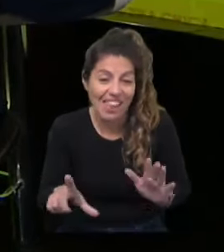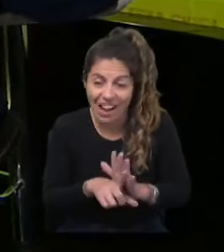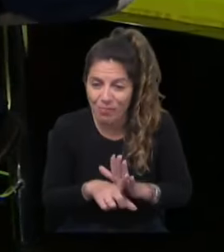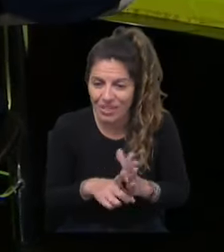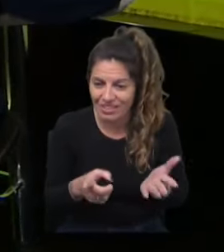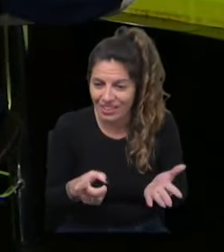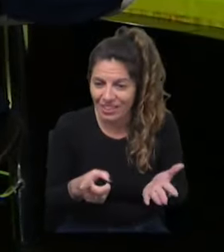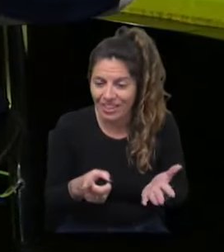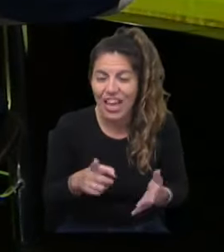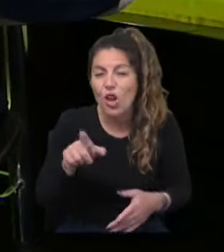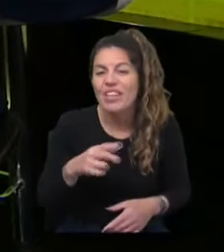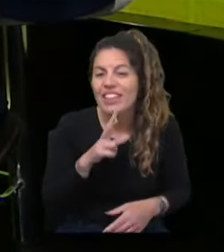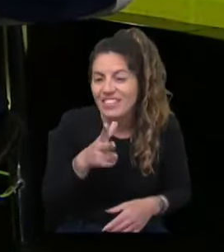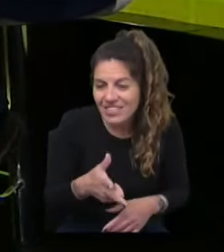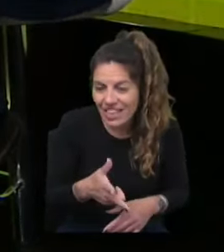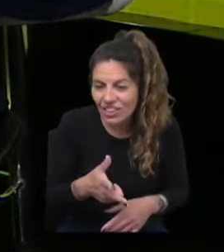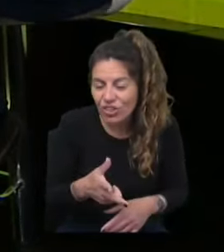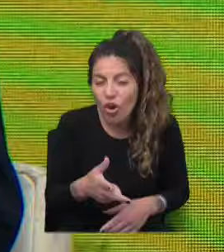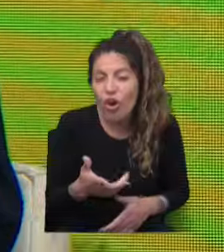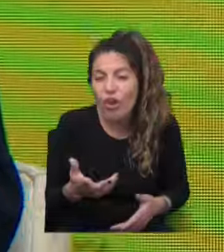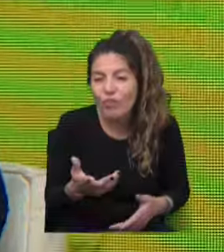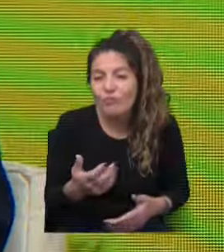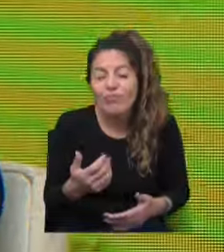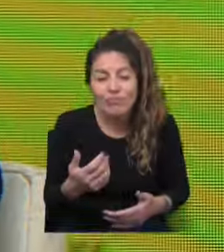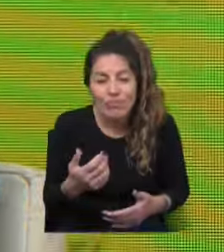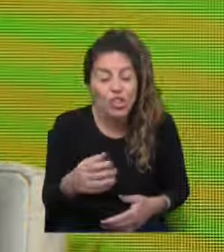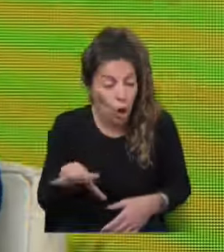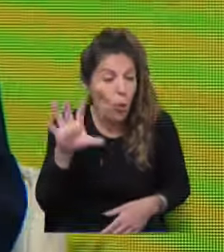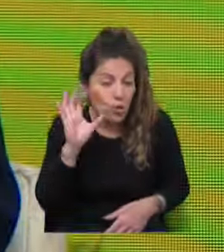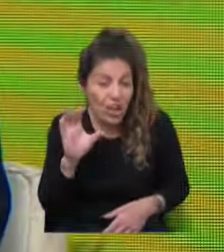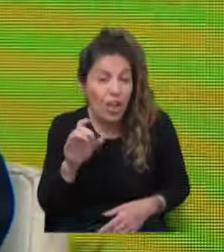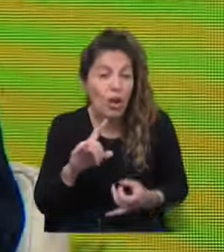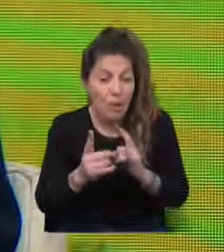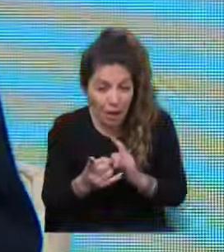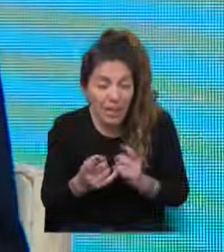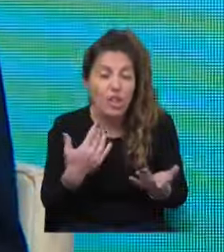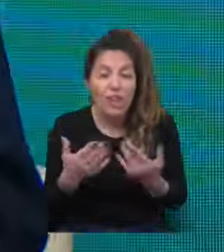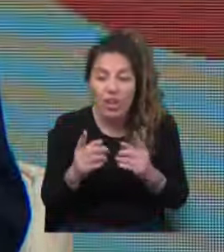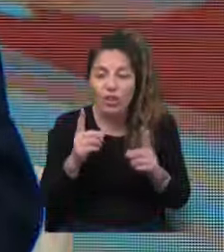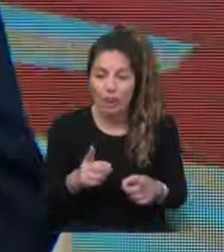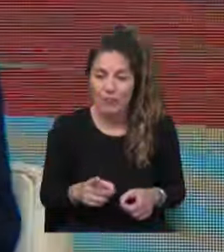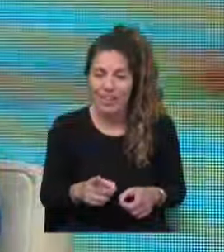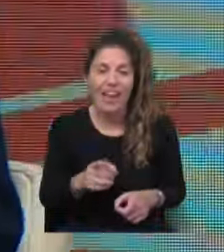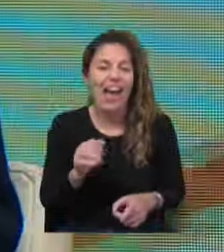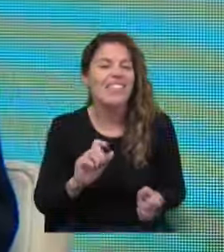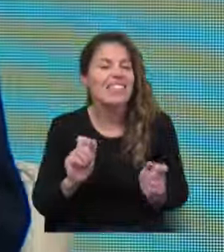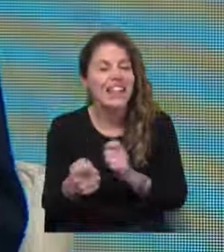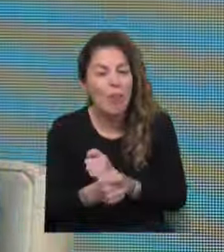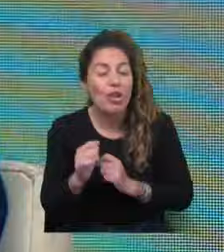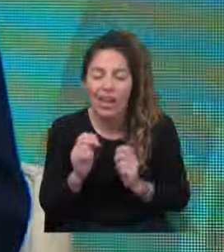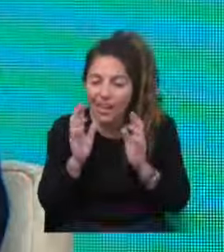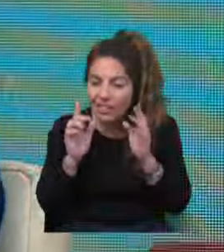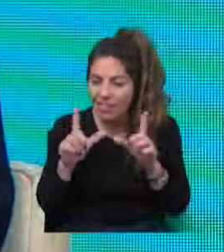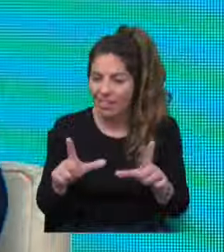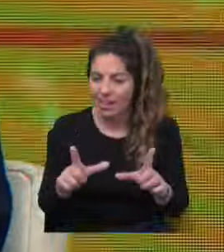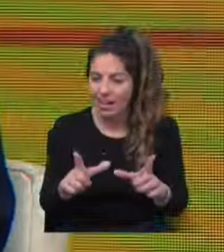legalmente. Y lo vienen diciendo tímidamente, pero yo he escuchado, han ido al Parlamento, han hablado. Ahí hay cambios que hay que atender, me parece,